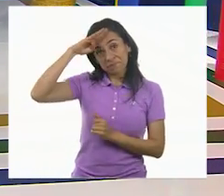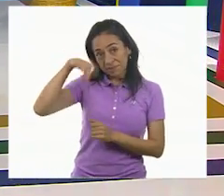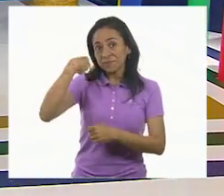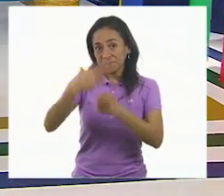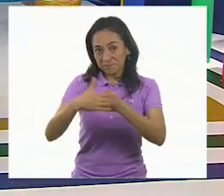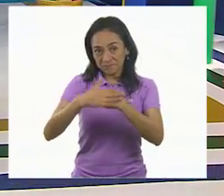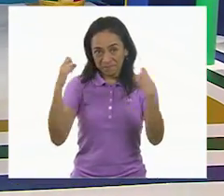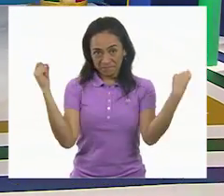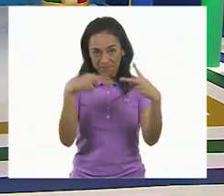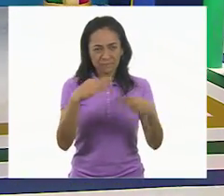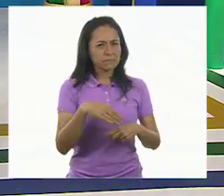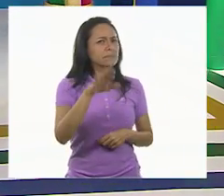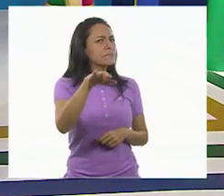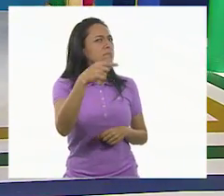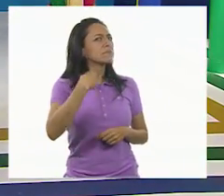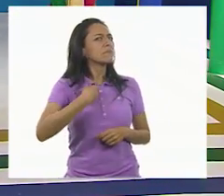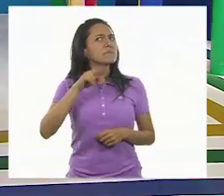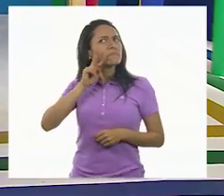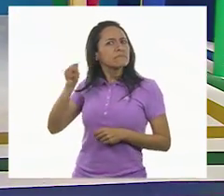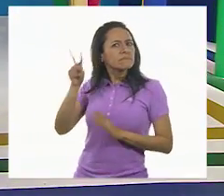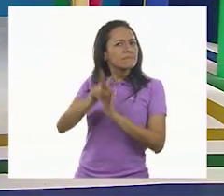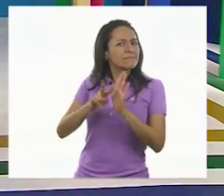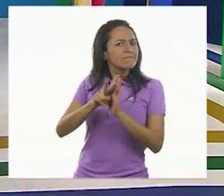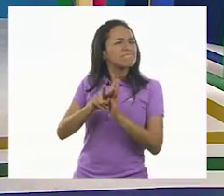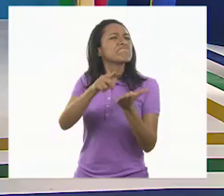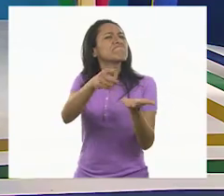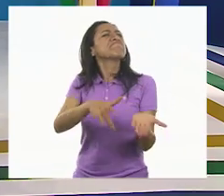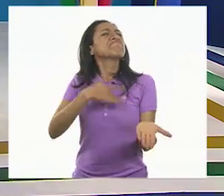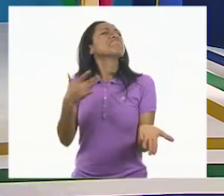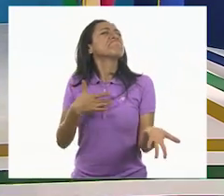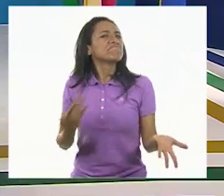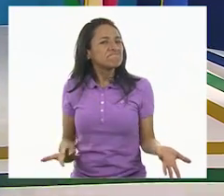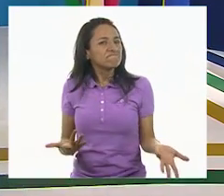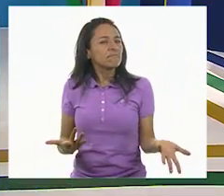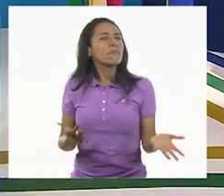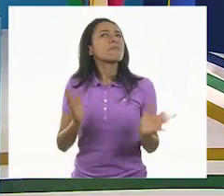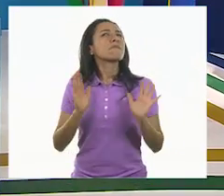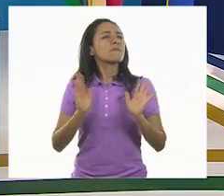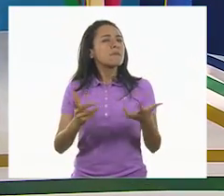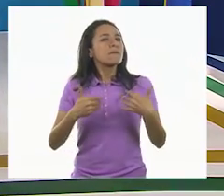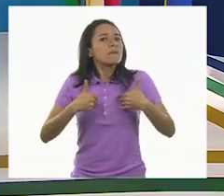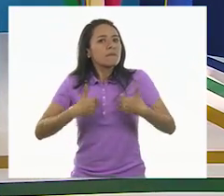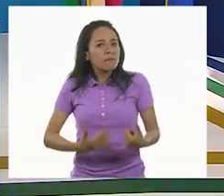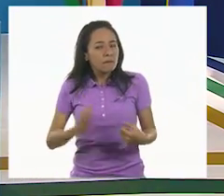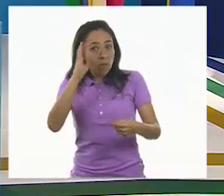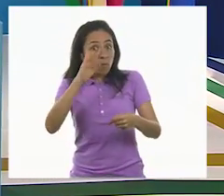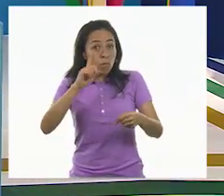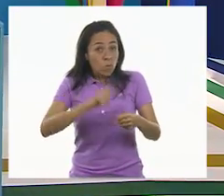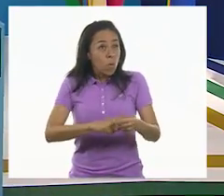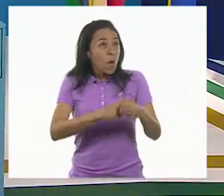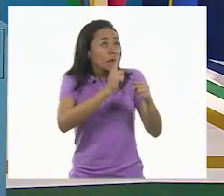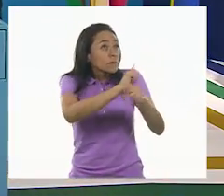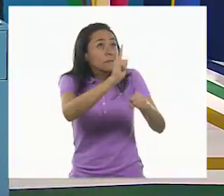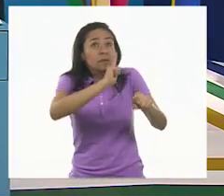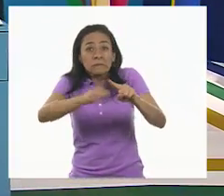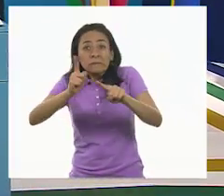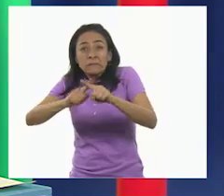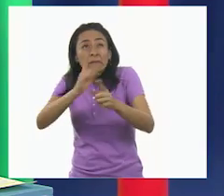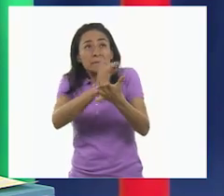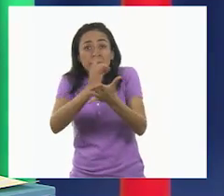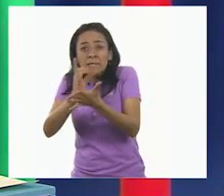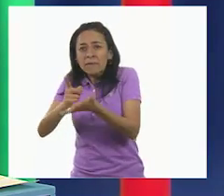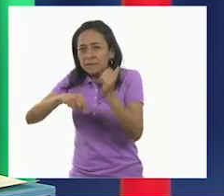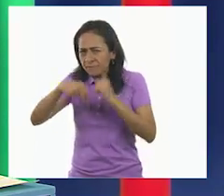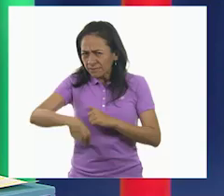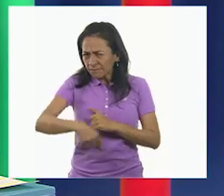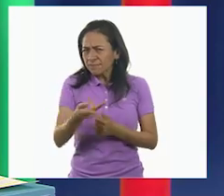muy claramente el por qué estas culturas se desarrollaron en nuestro país. No es una casualidad, porque